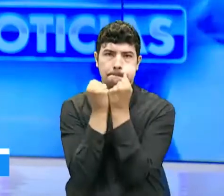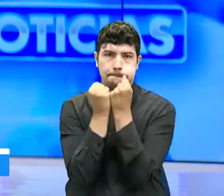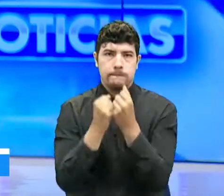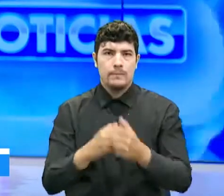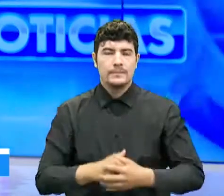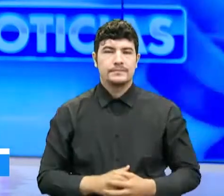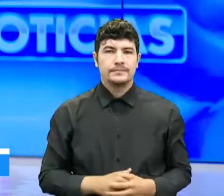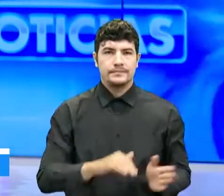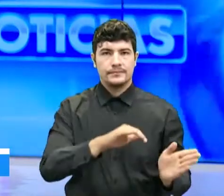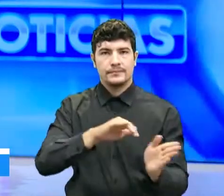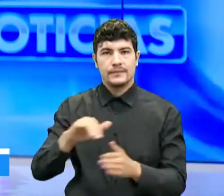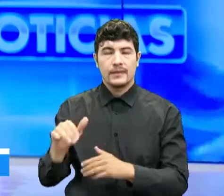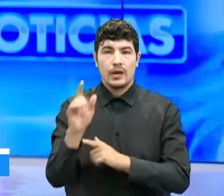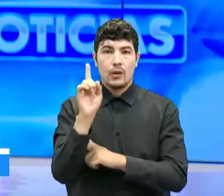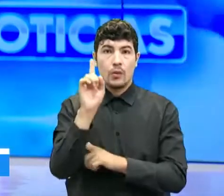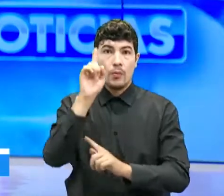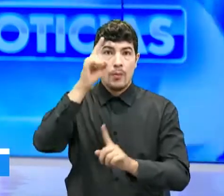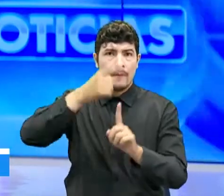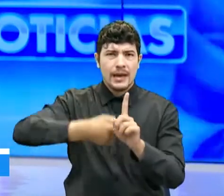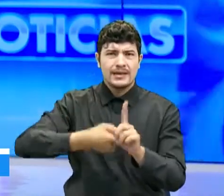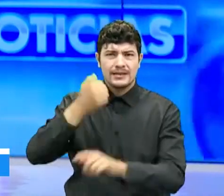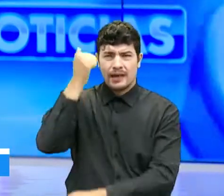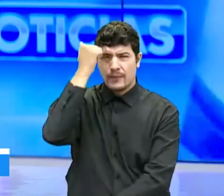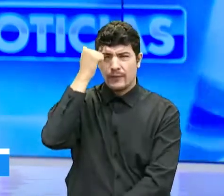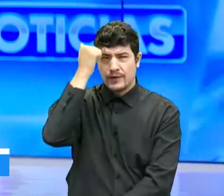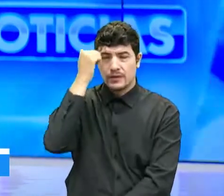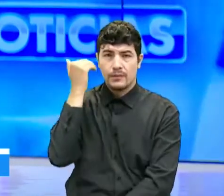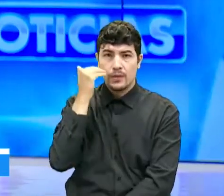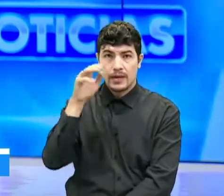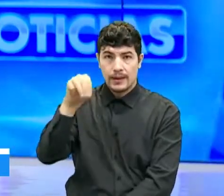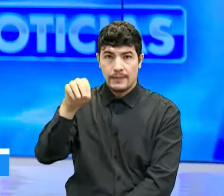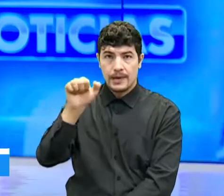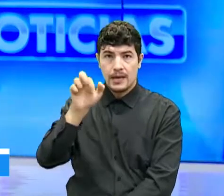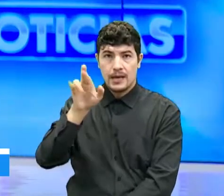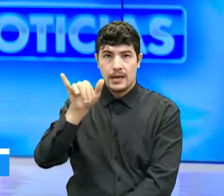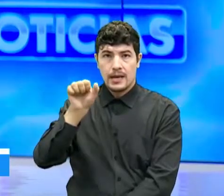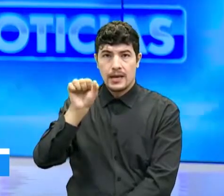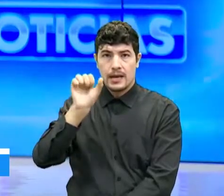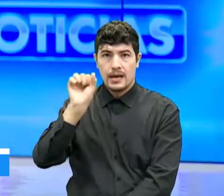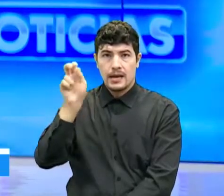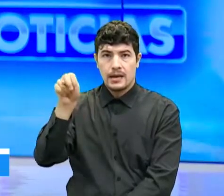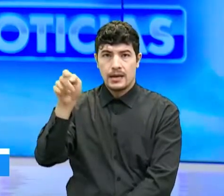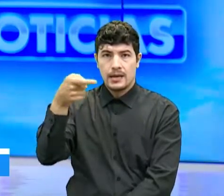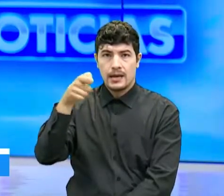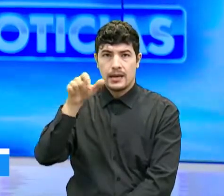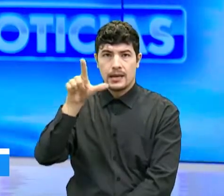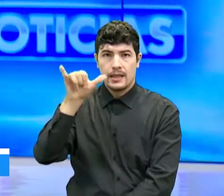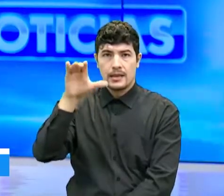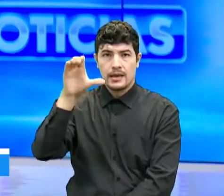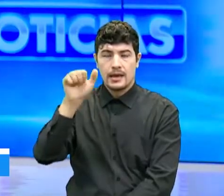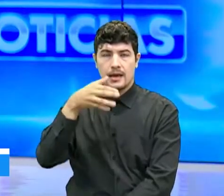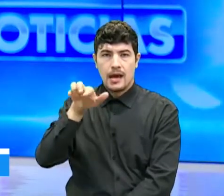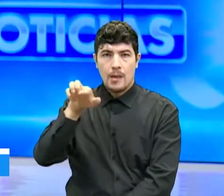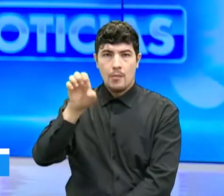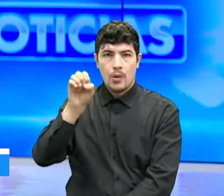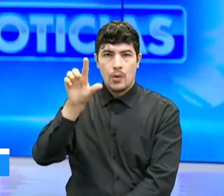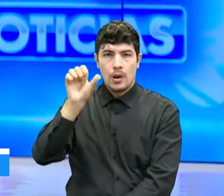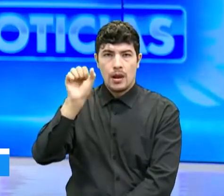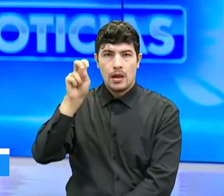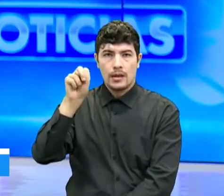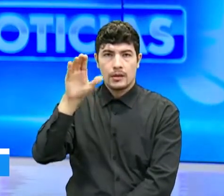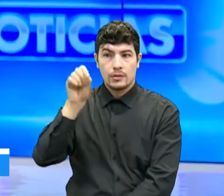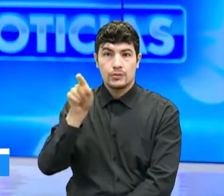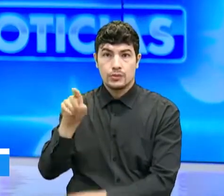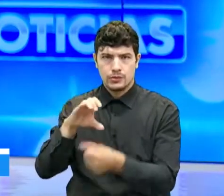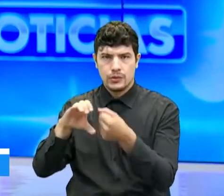Y hoy se cumple un mes del feminicidio de la docente María Angélica Polanco, ocurrido en la ciudad de Barranca Bermeja. Frente a este hecho, una firma